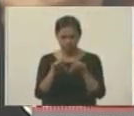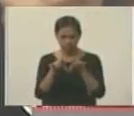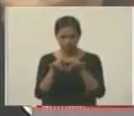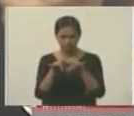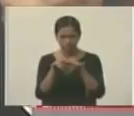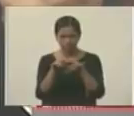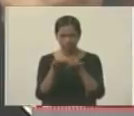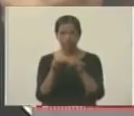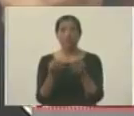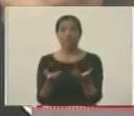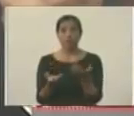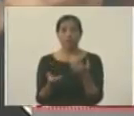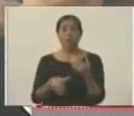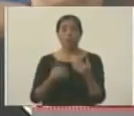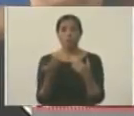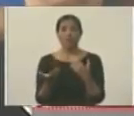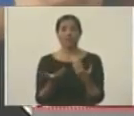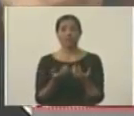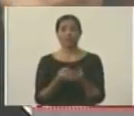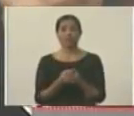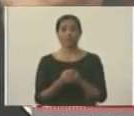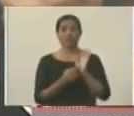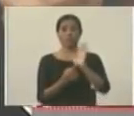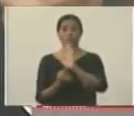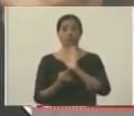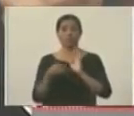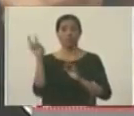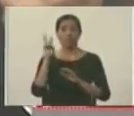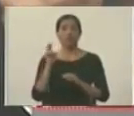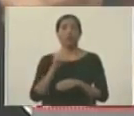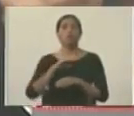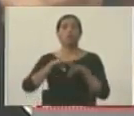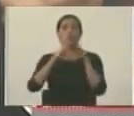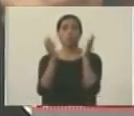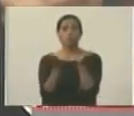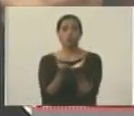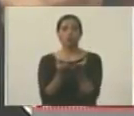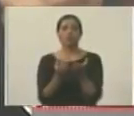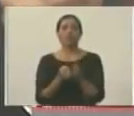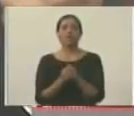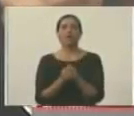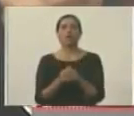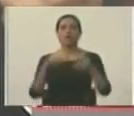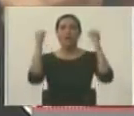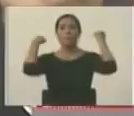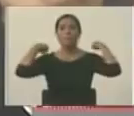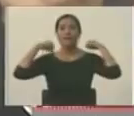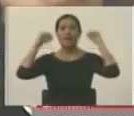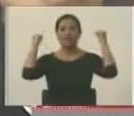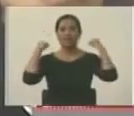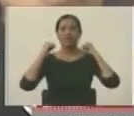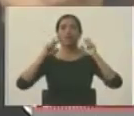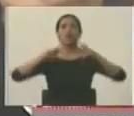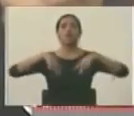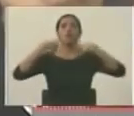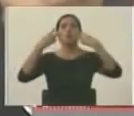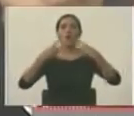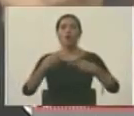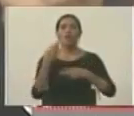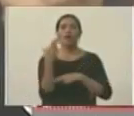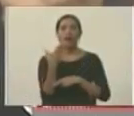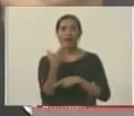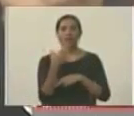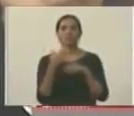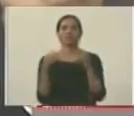Venezuela, Diosdado, está demostrando al mundo que es un campo de ensayo de nuevas armas de guerra